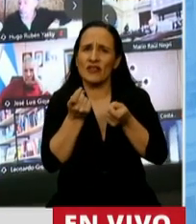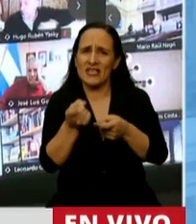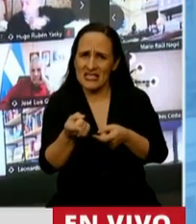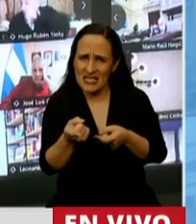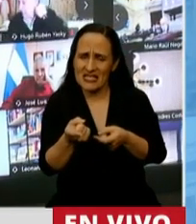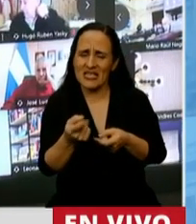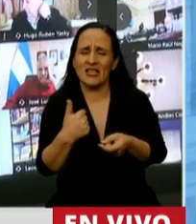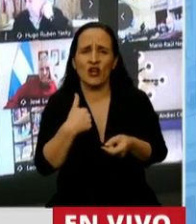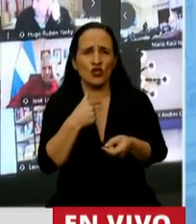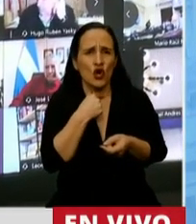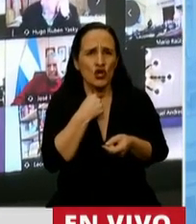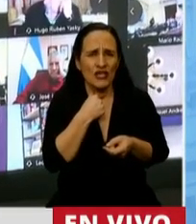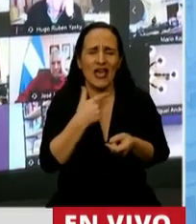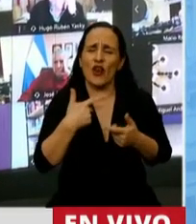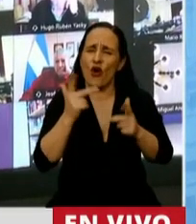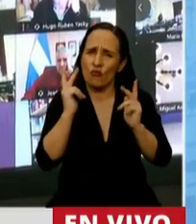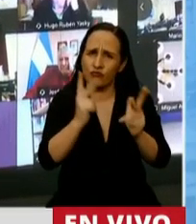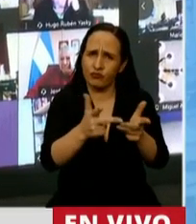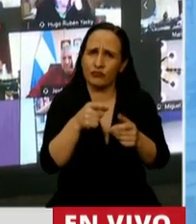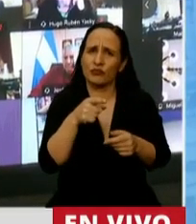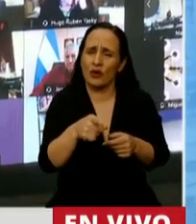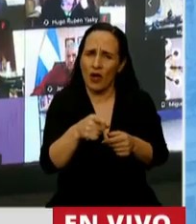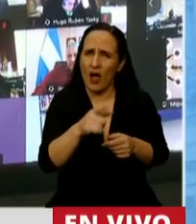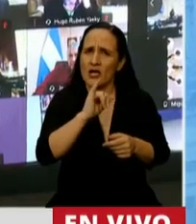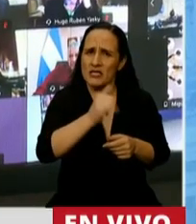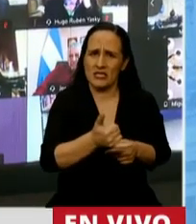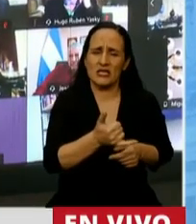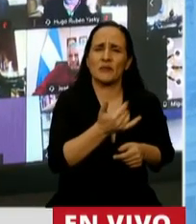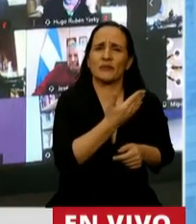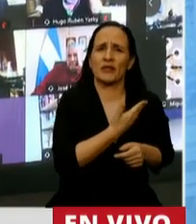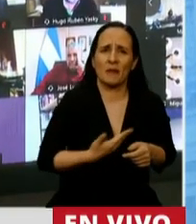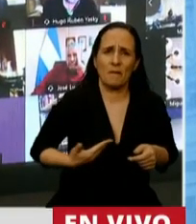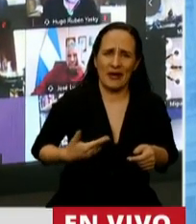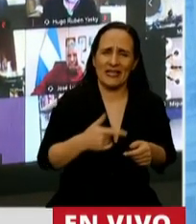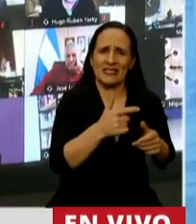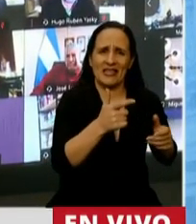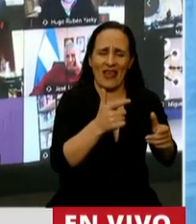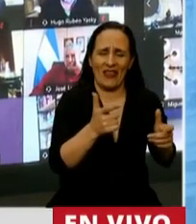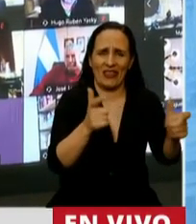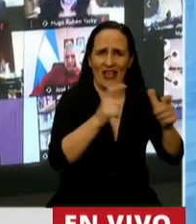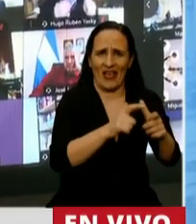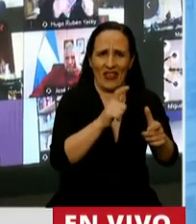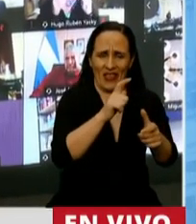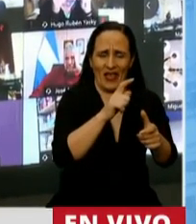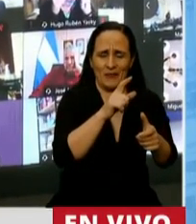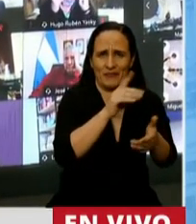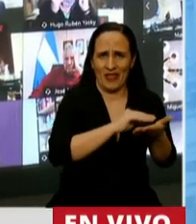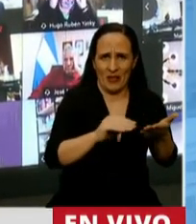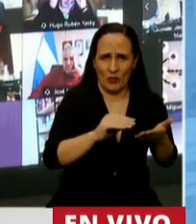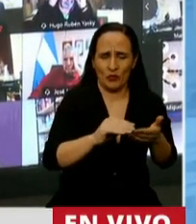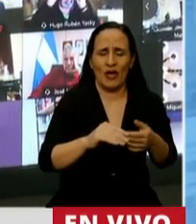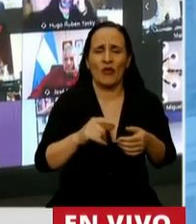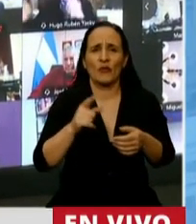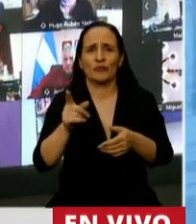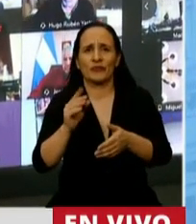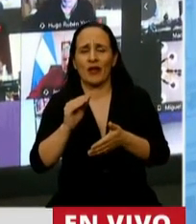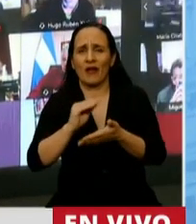reuniones nuestro gobernador Sergio Uñac, sabe las necesidades de nuestra provincia. Nosotros